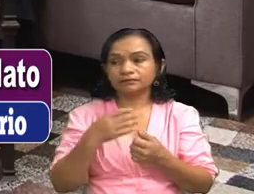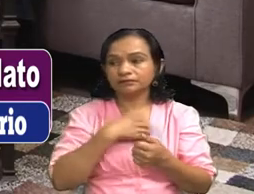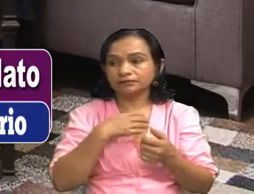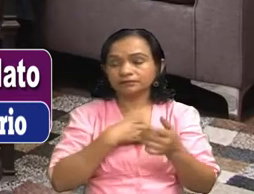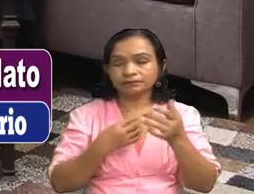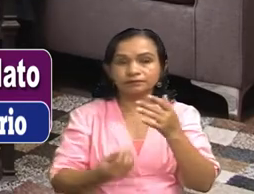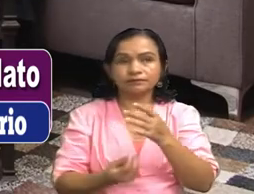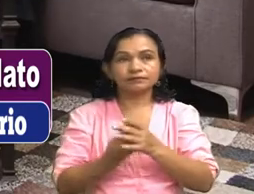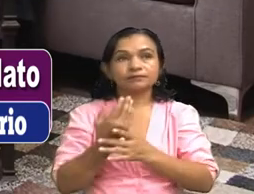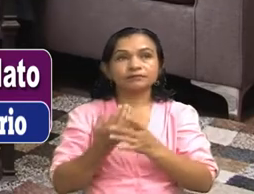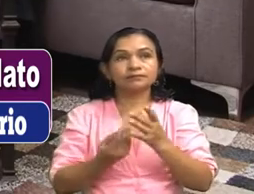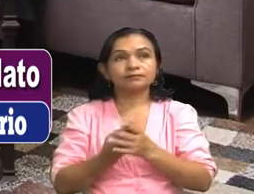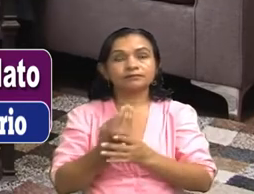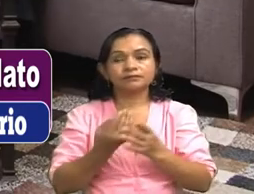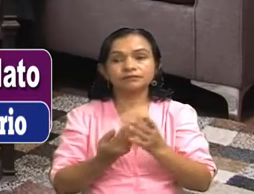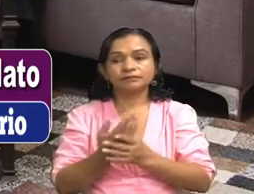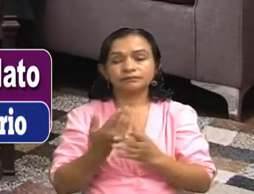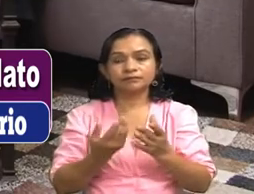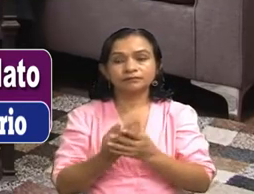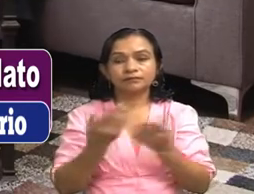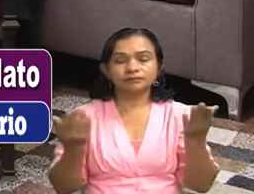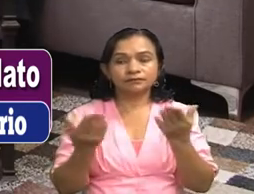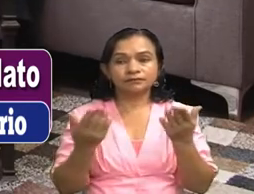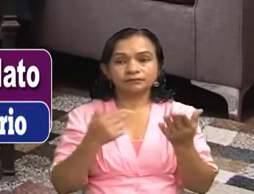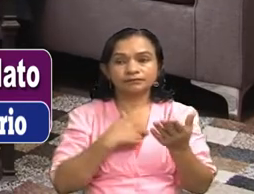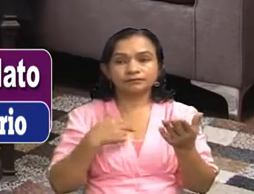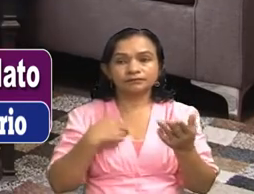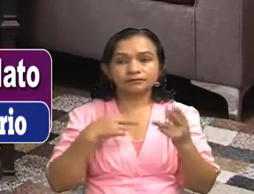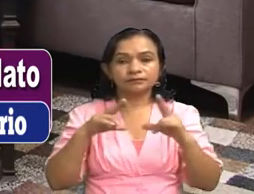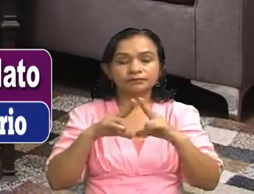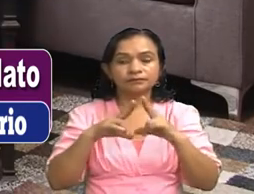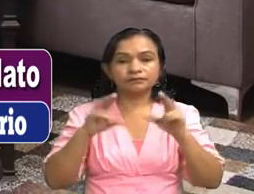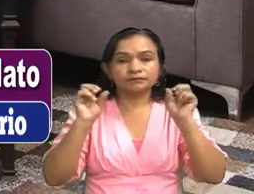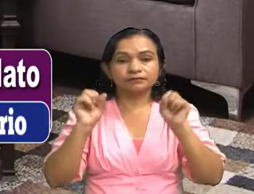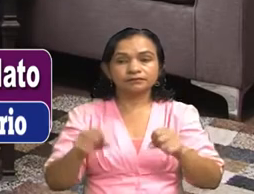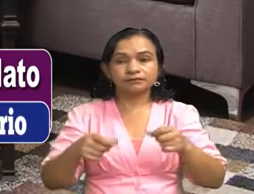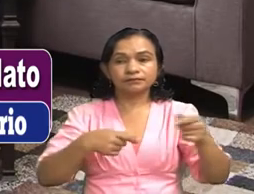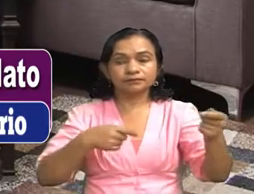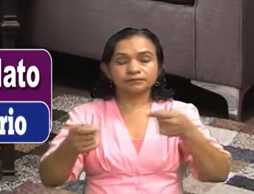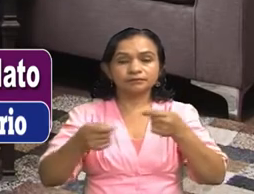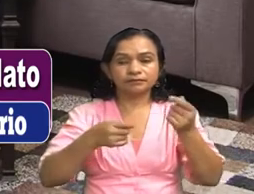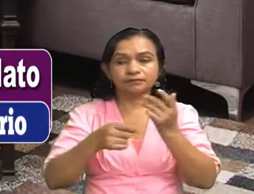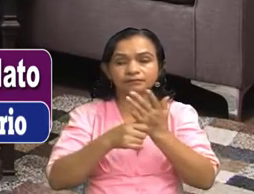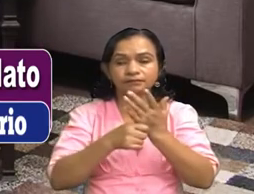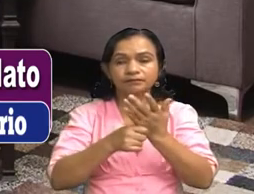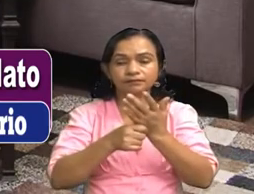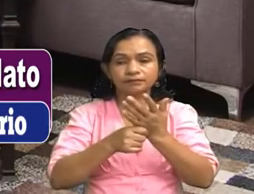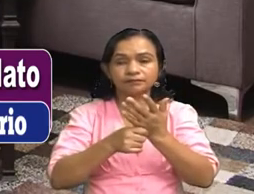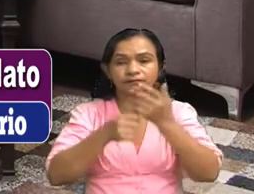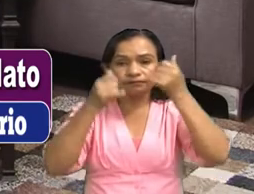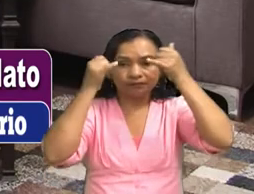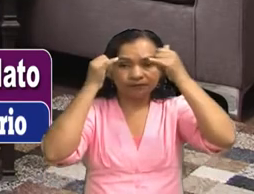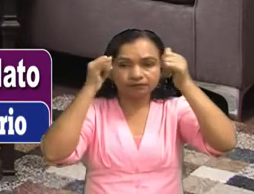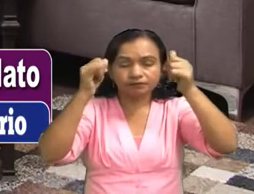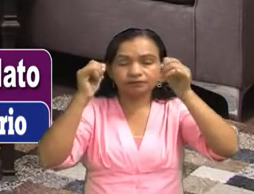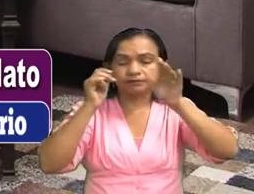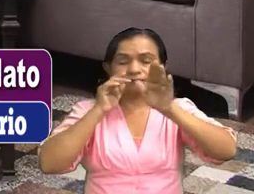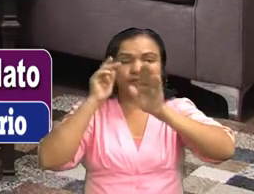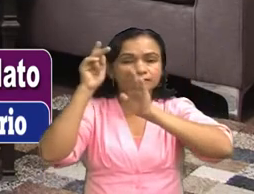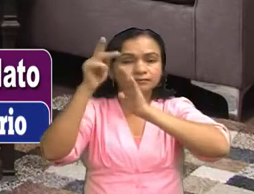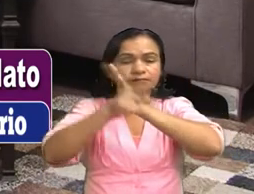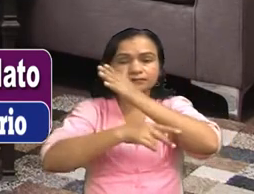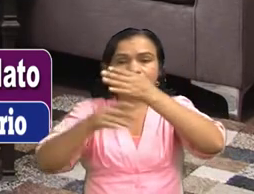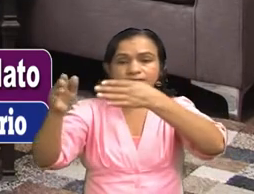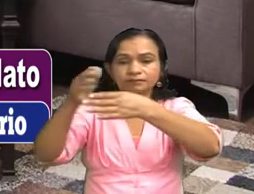esta certificación? ¿Qué garantiza para nuestro pueblo? Nicaragua puede exportar carne y ganado a cualquier parte del